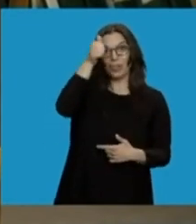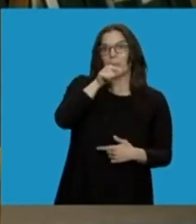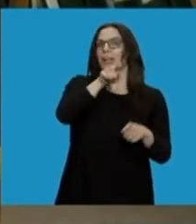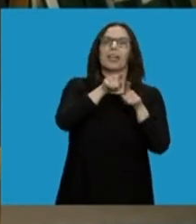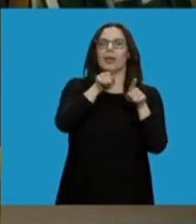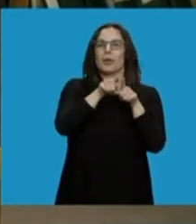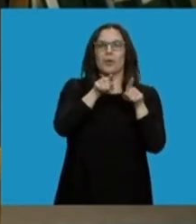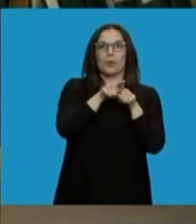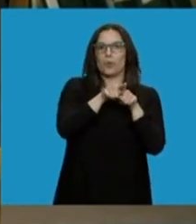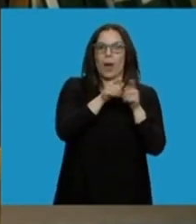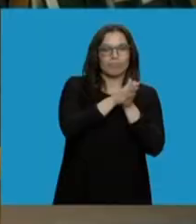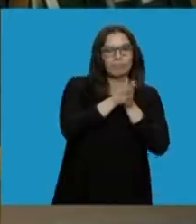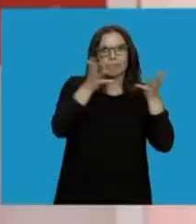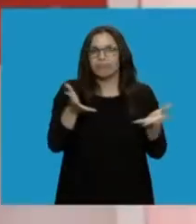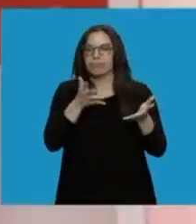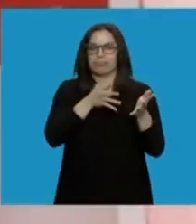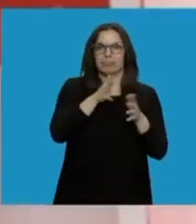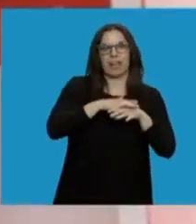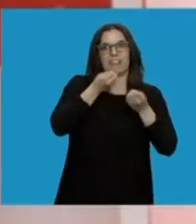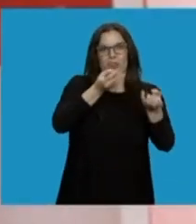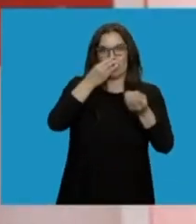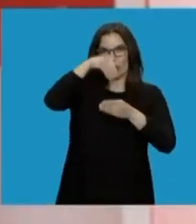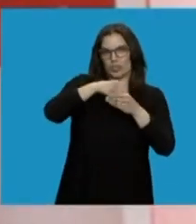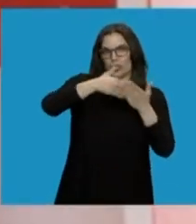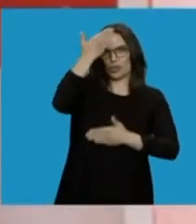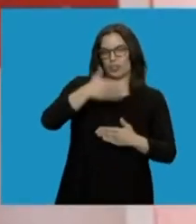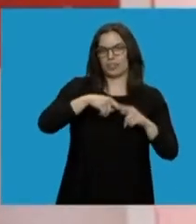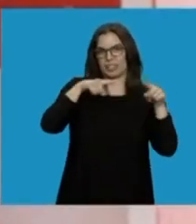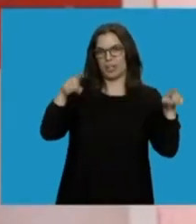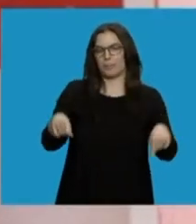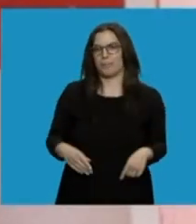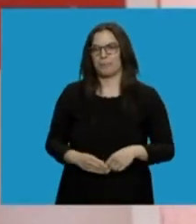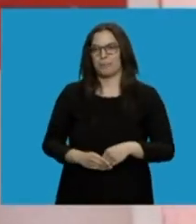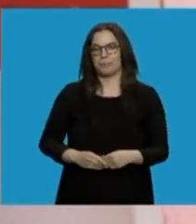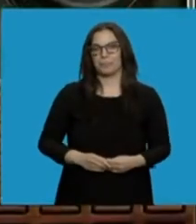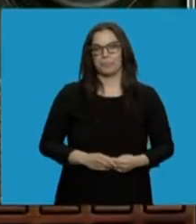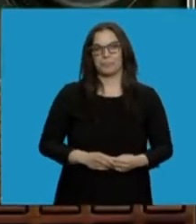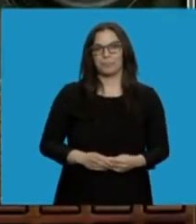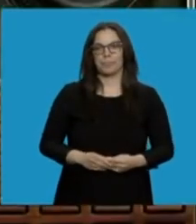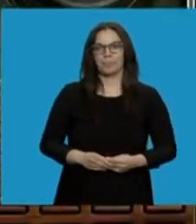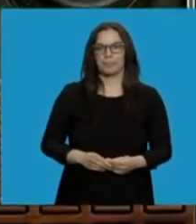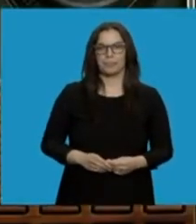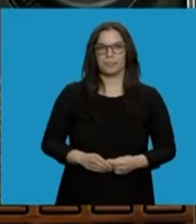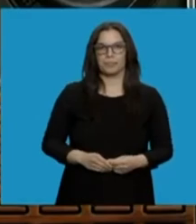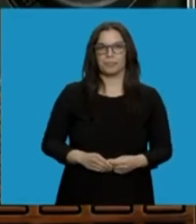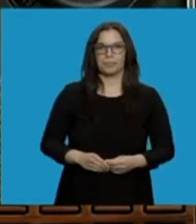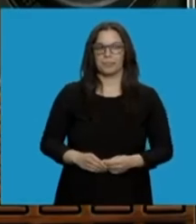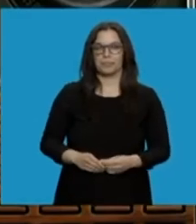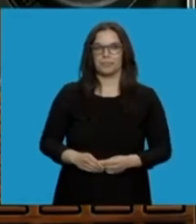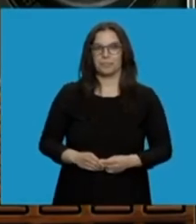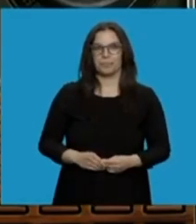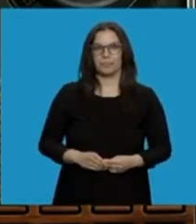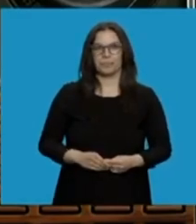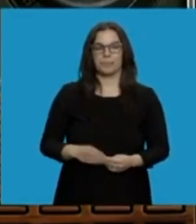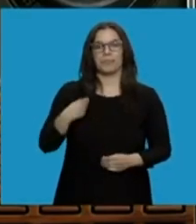de esa información en el Norte de Castilla. Los que se encuentran escapados, el corredor Marc Gómez, el portugués Acacio da Silva, que es ese hombre que mira para